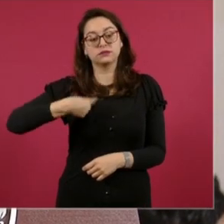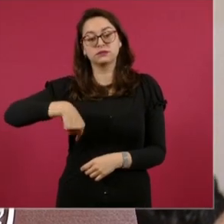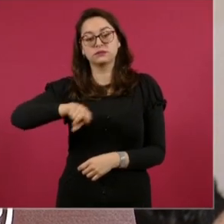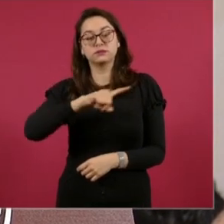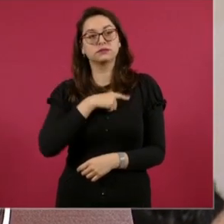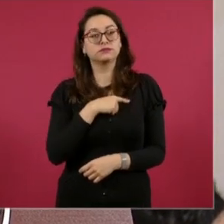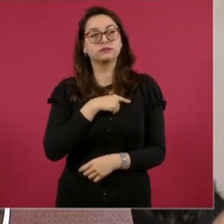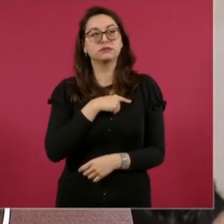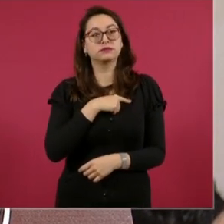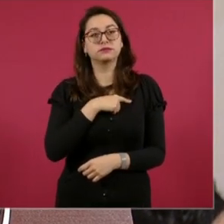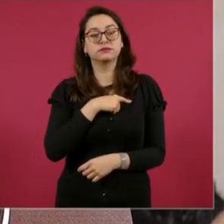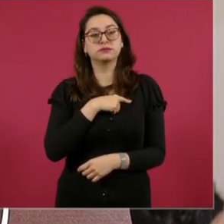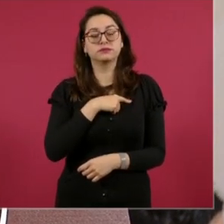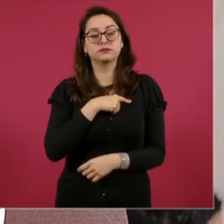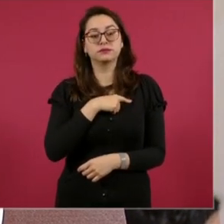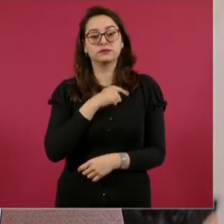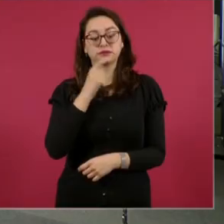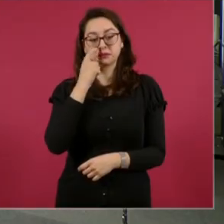pues